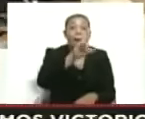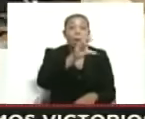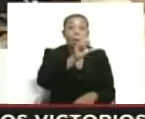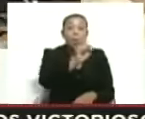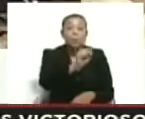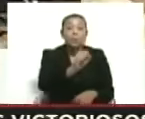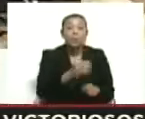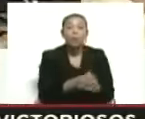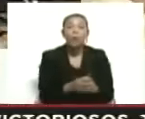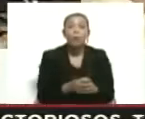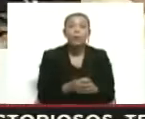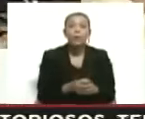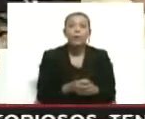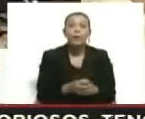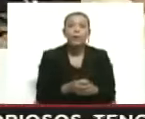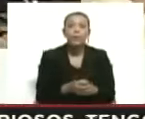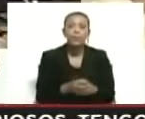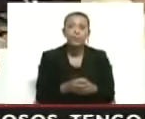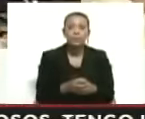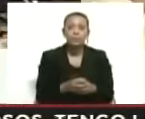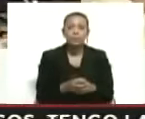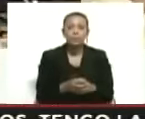Romero.